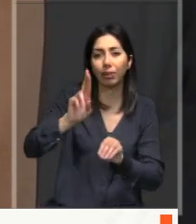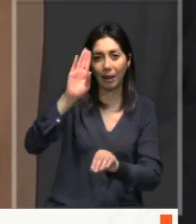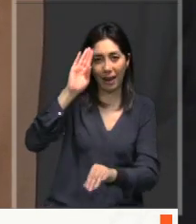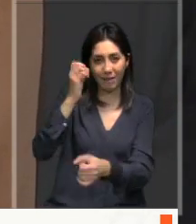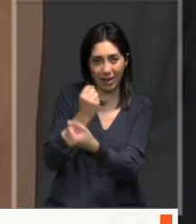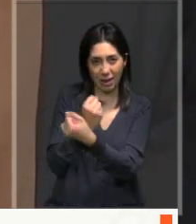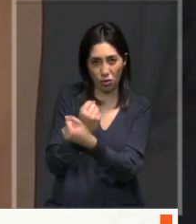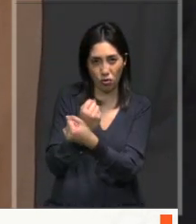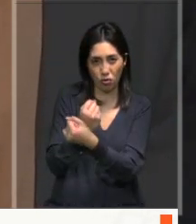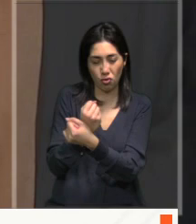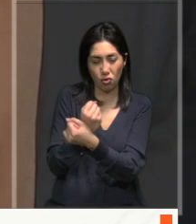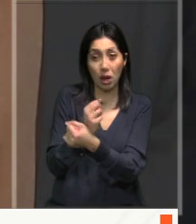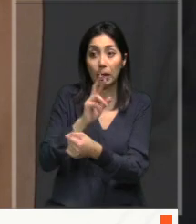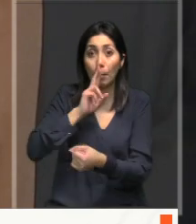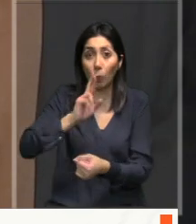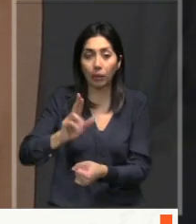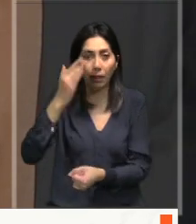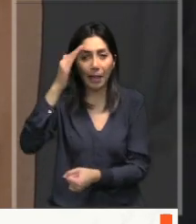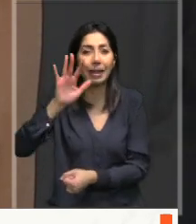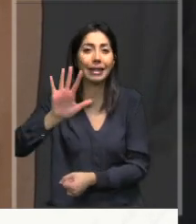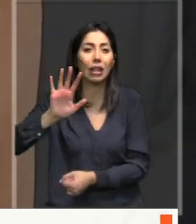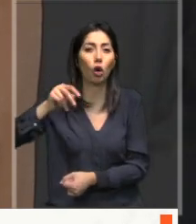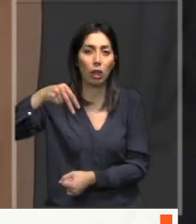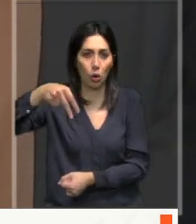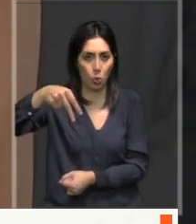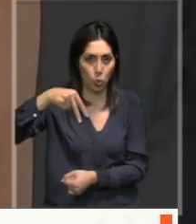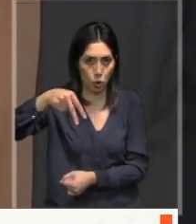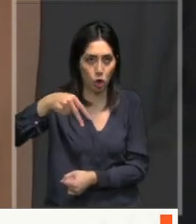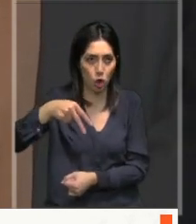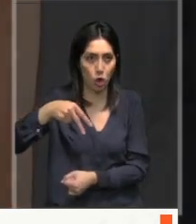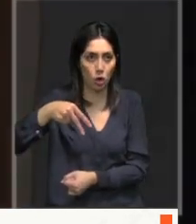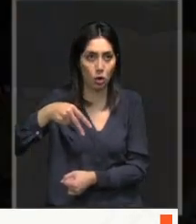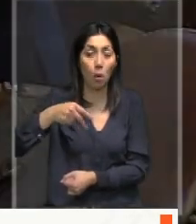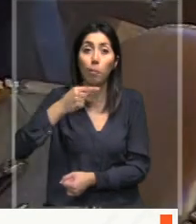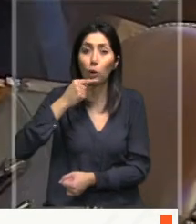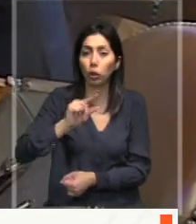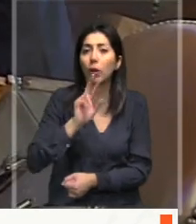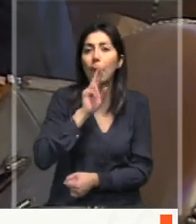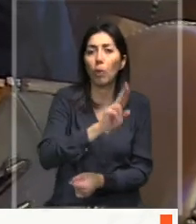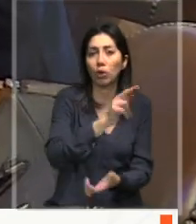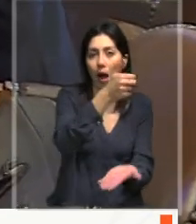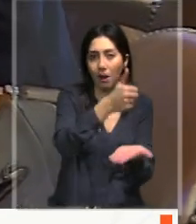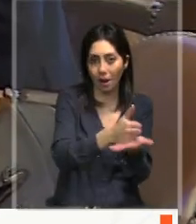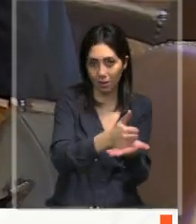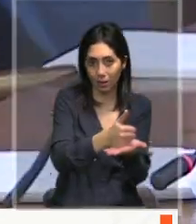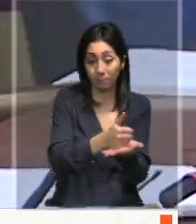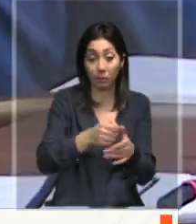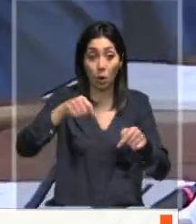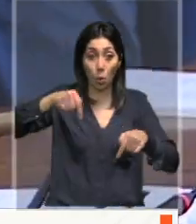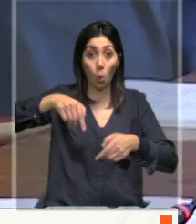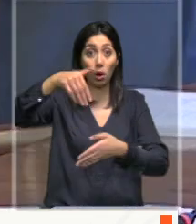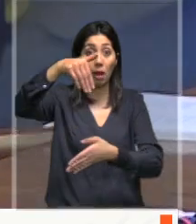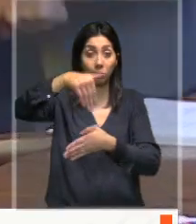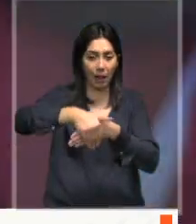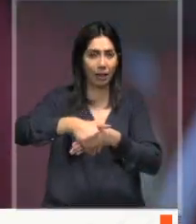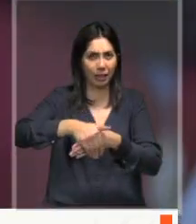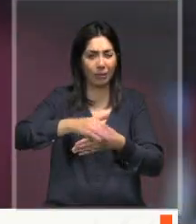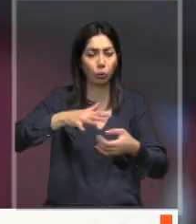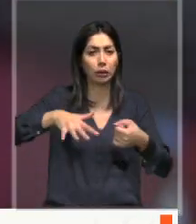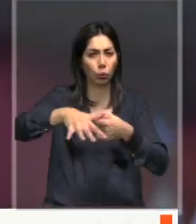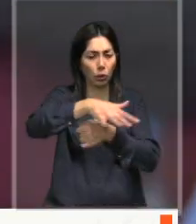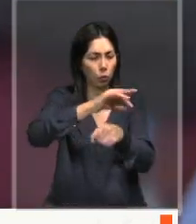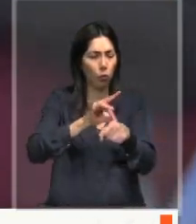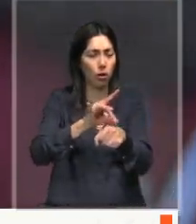llegó el día 5 de junio y va a ser respondía al alcalde respectivo. Durante esta tarde y ante la gravedad que implican